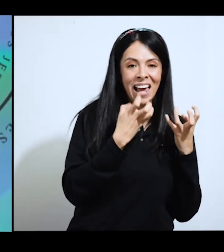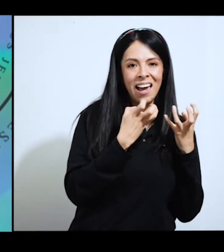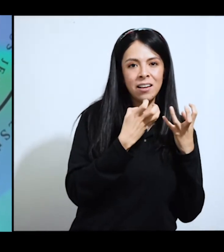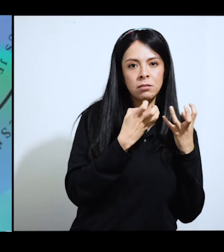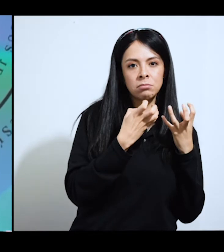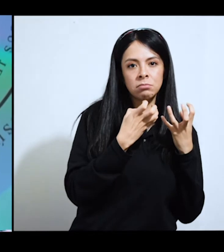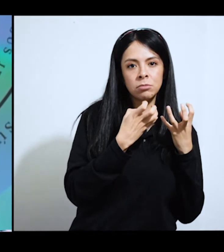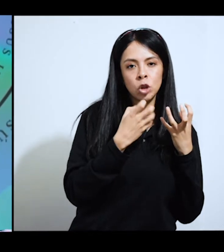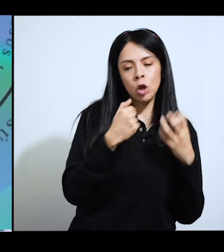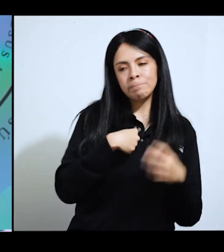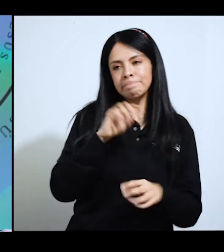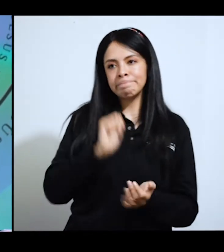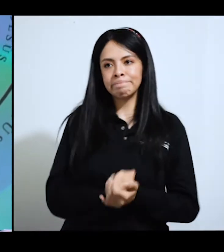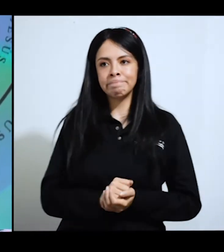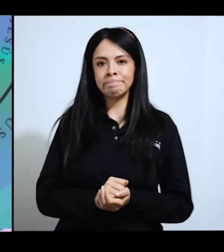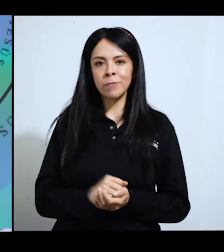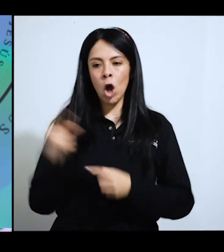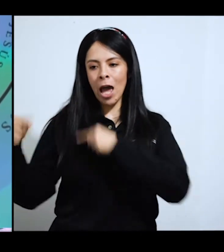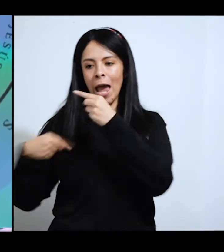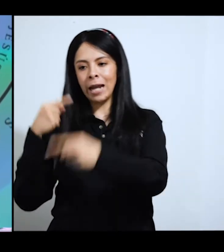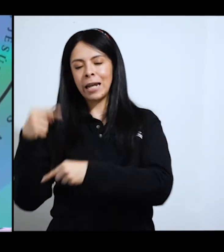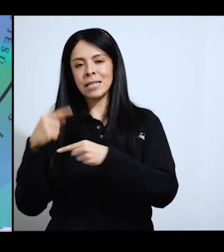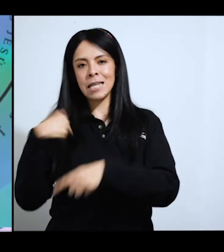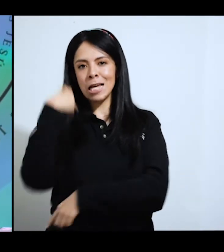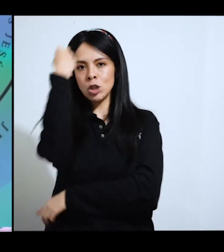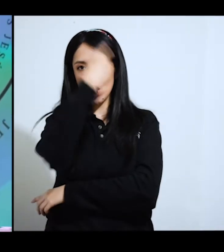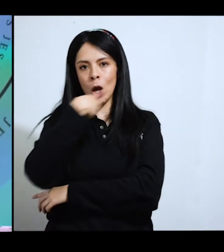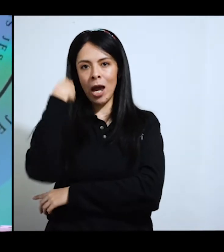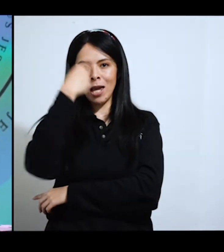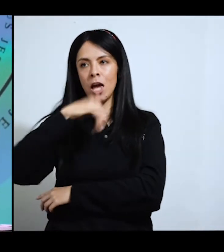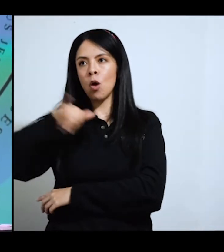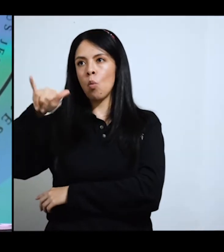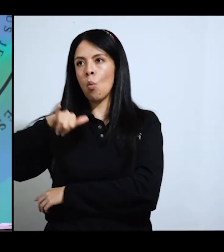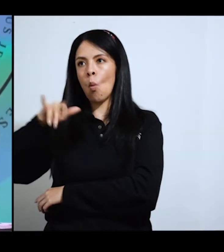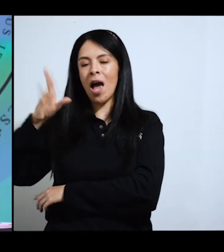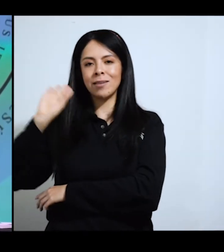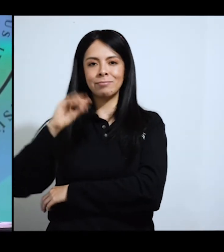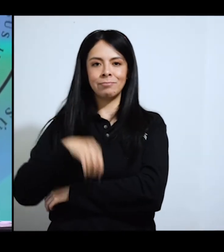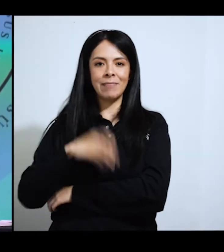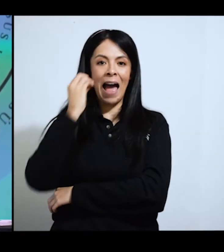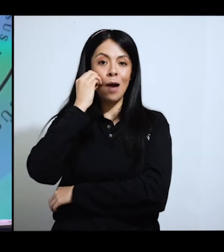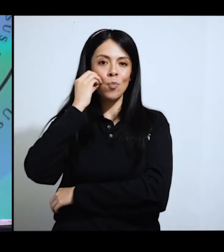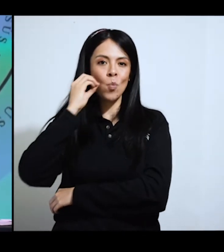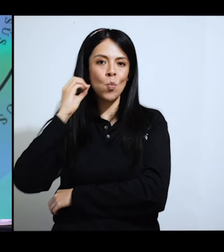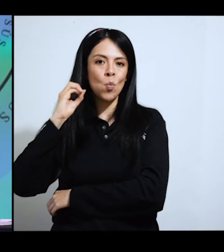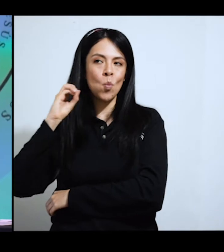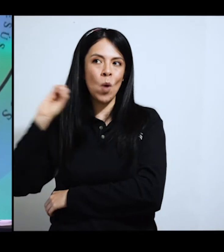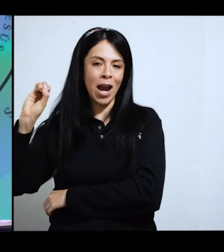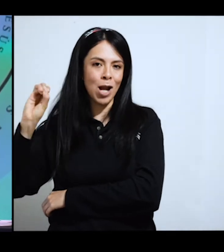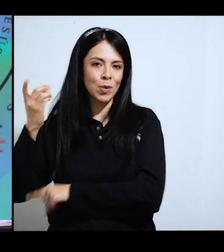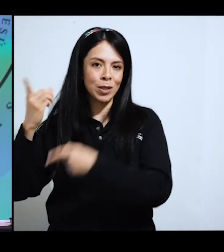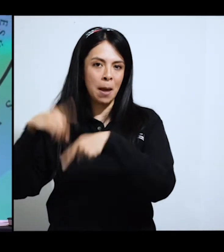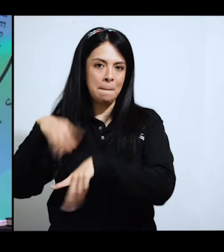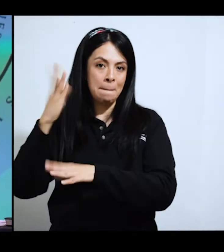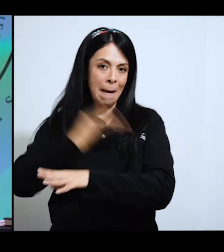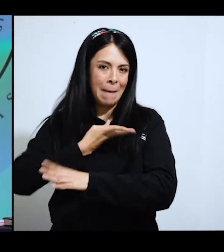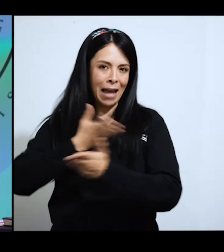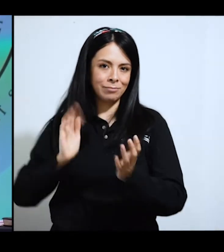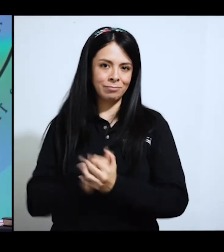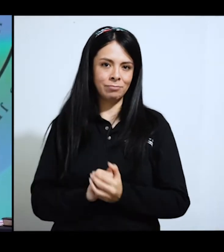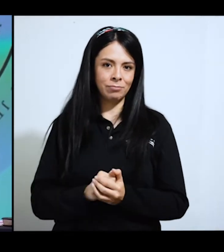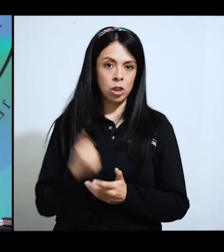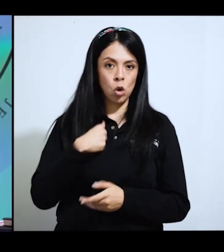la cara de mi mamá y de mi abuelo. Pero que yo esté serio no quiere decir que sea una persona seria.